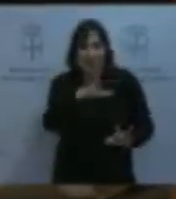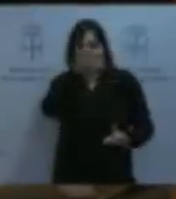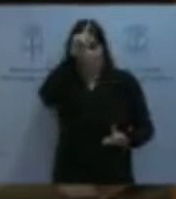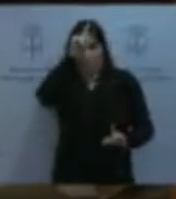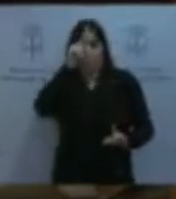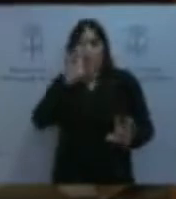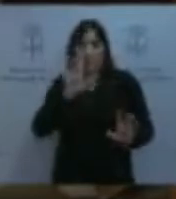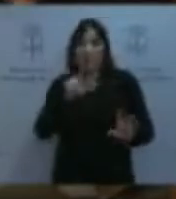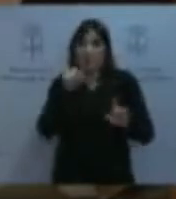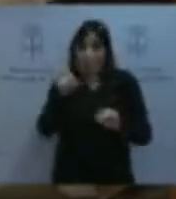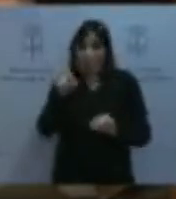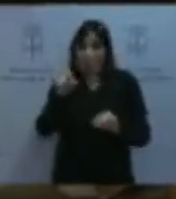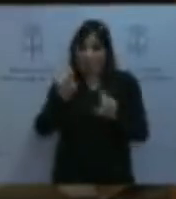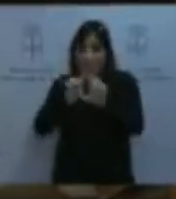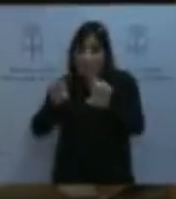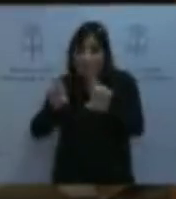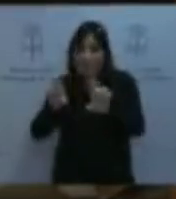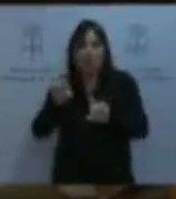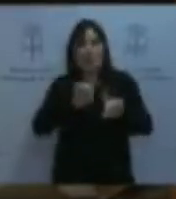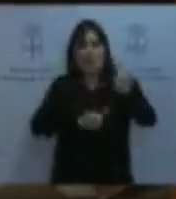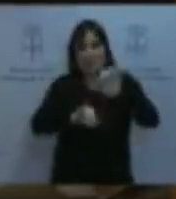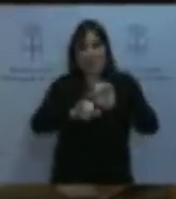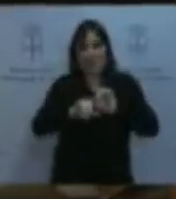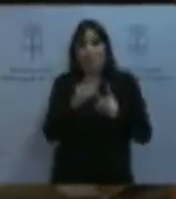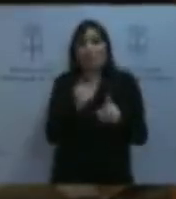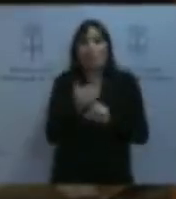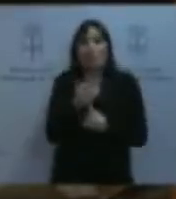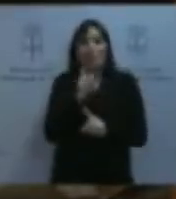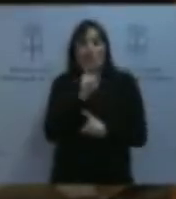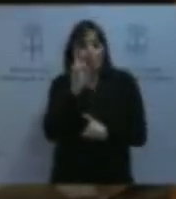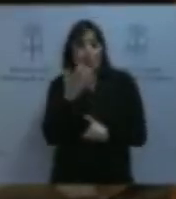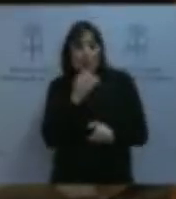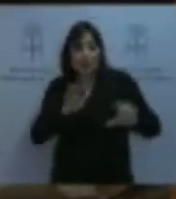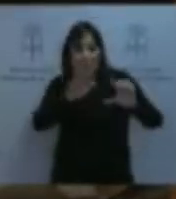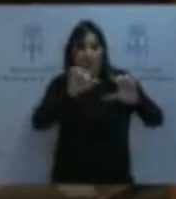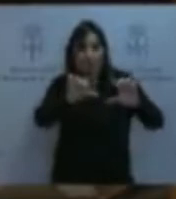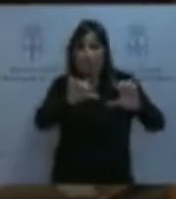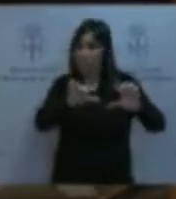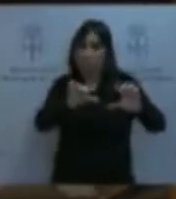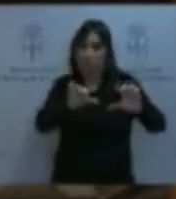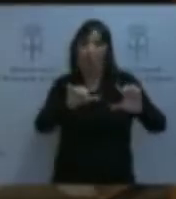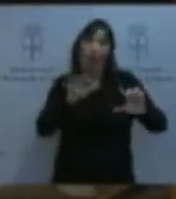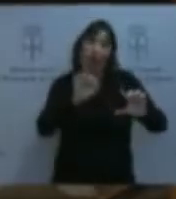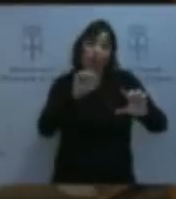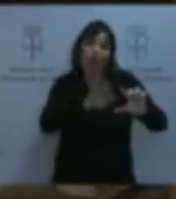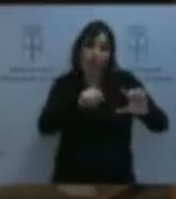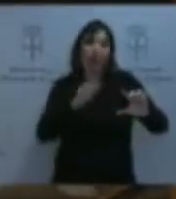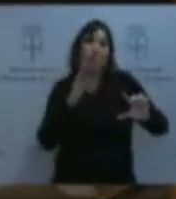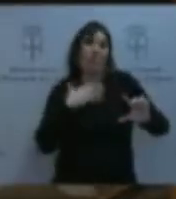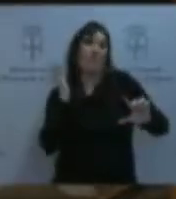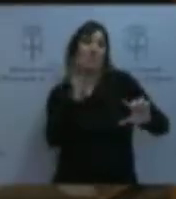con el área central, y el área central se puede ver lastrada por un mal desarrollo y el lastre de Sogepsa. Tampoco sería buena